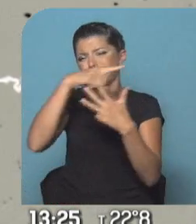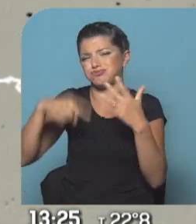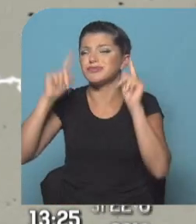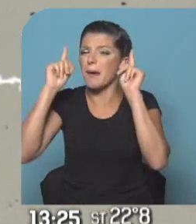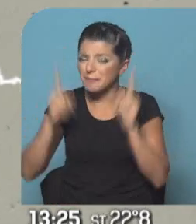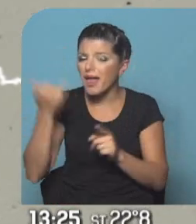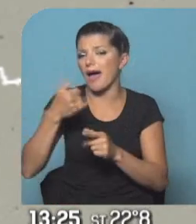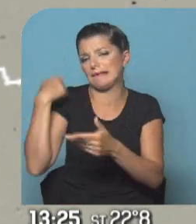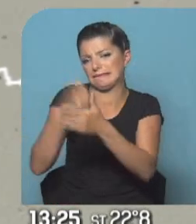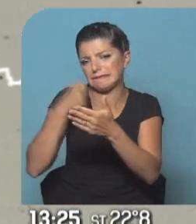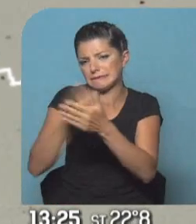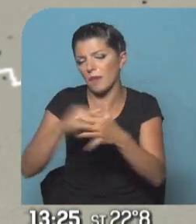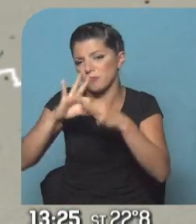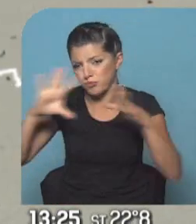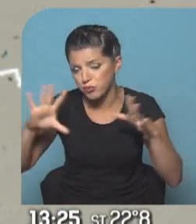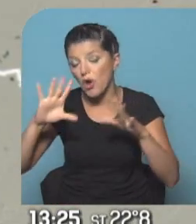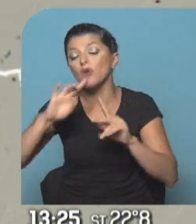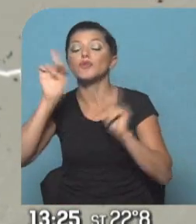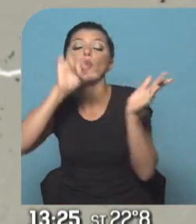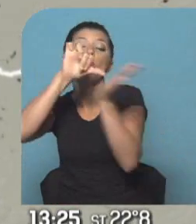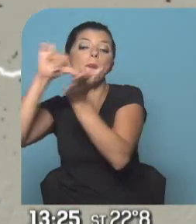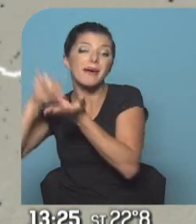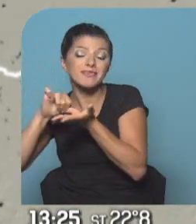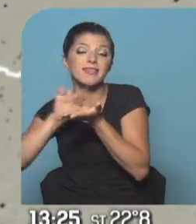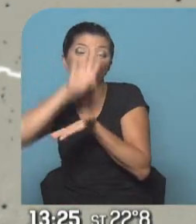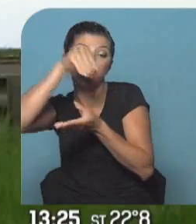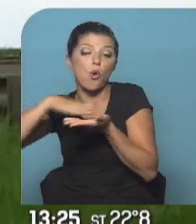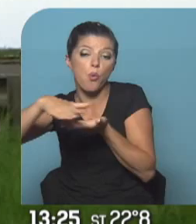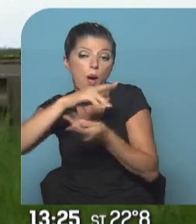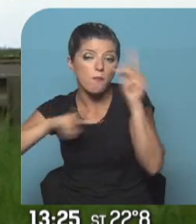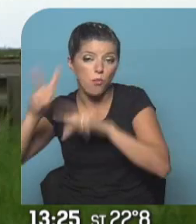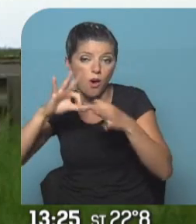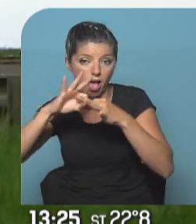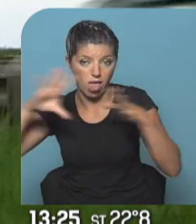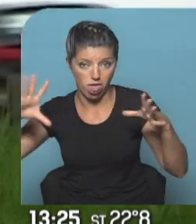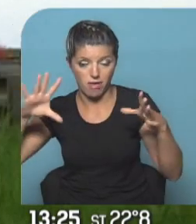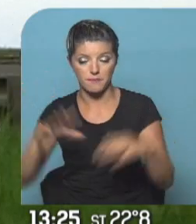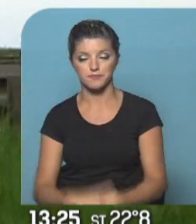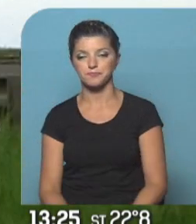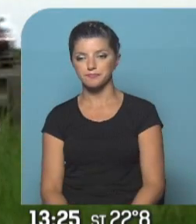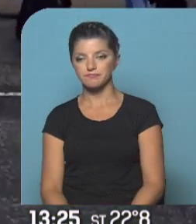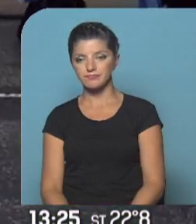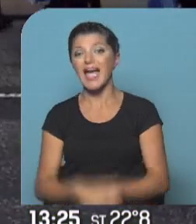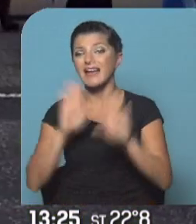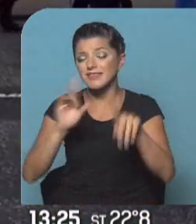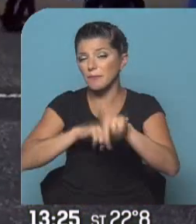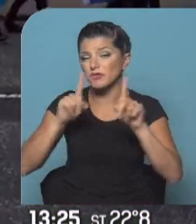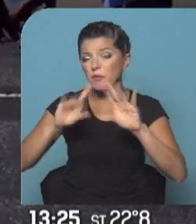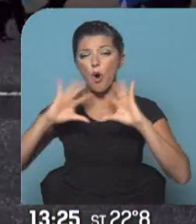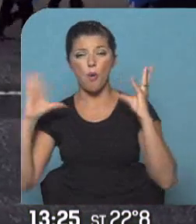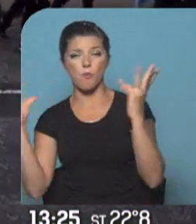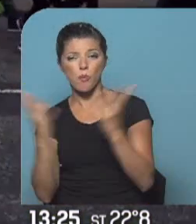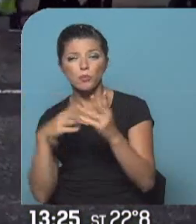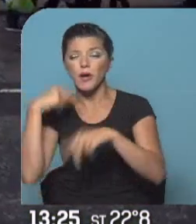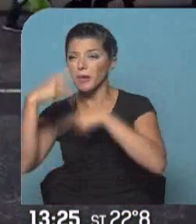cuentan también entre las comunidades que aspiran a aumentar su grado de autodeterminación. Así, en un mundo que asiste a la globalización como